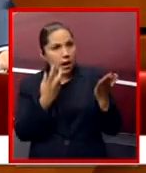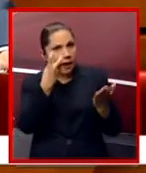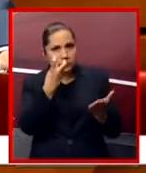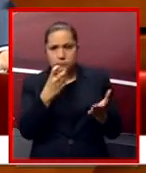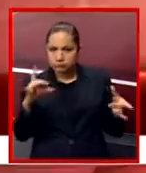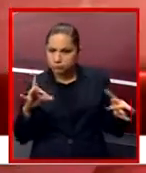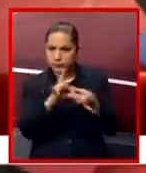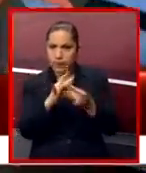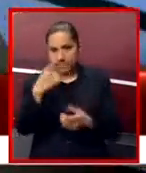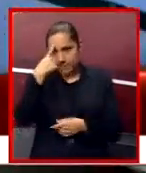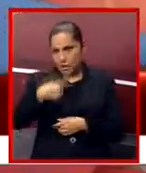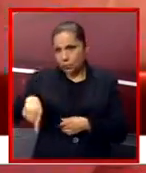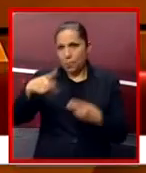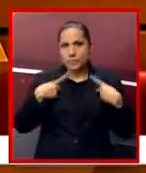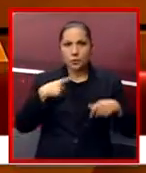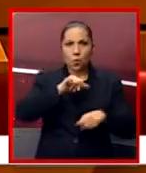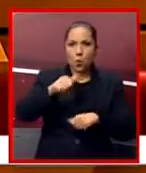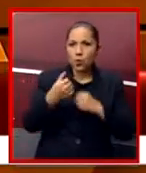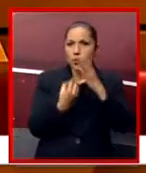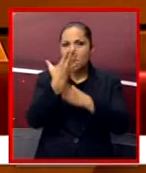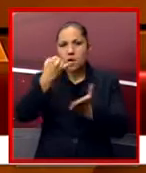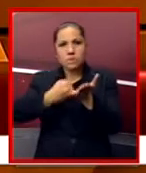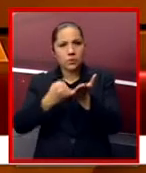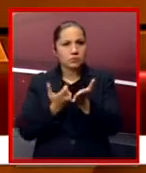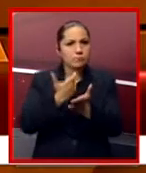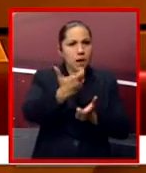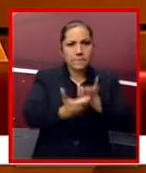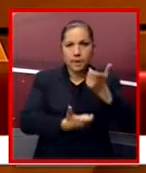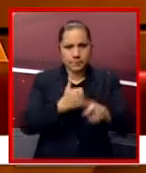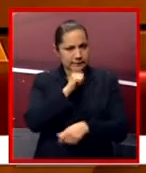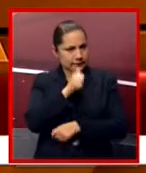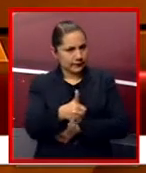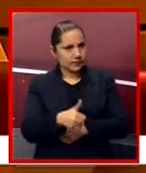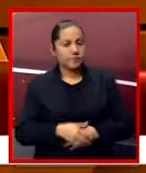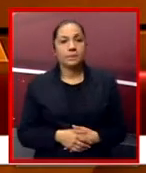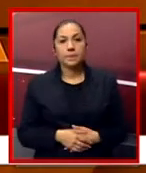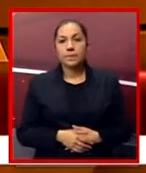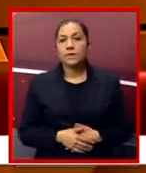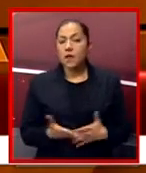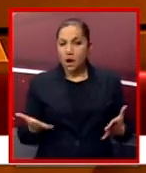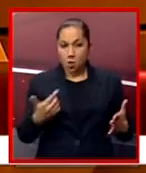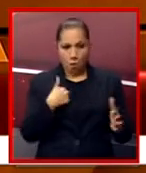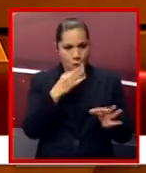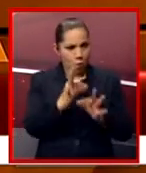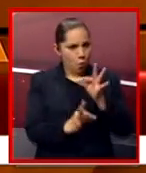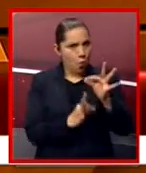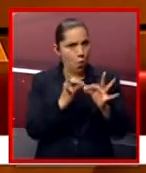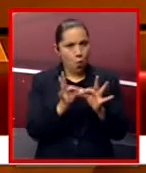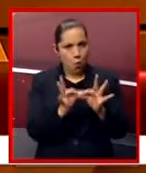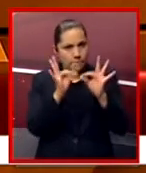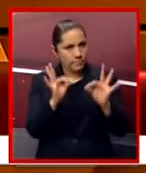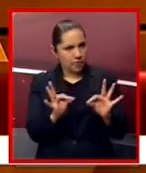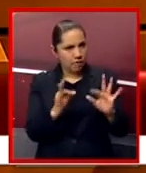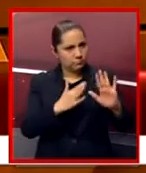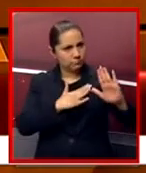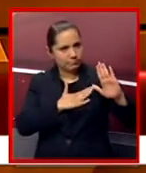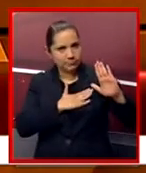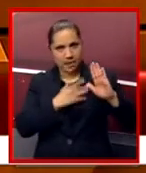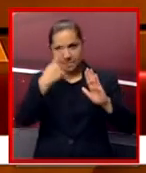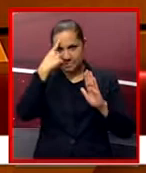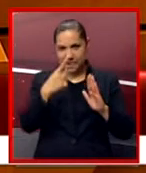nuevos impuestos. Se cumple el compromiso con la estabilidad de las finanzas